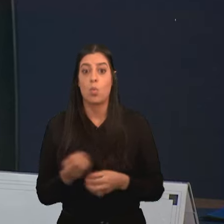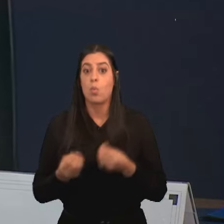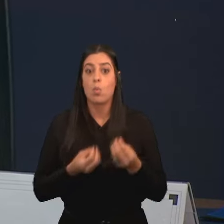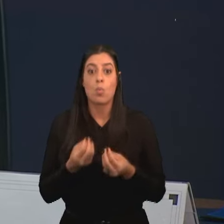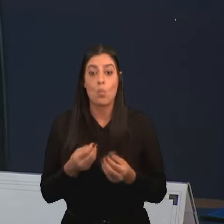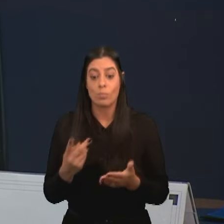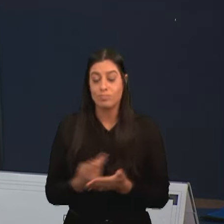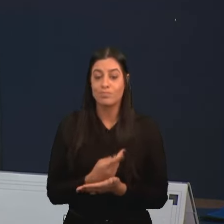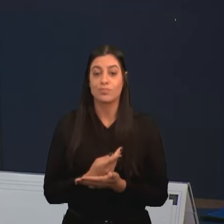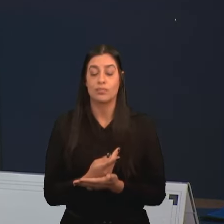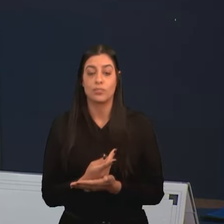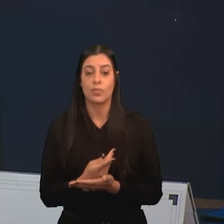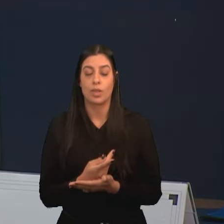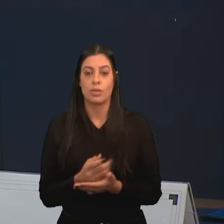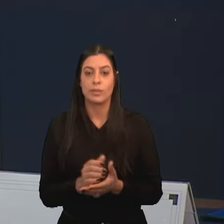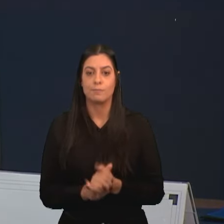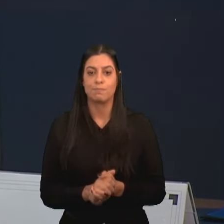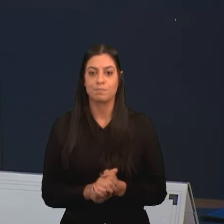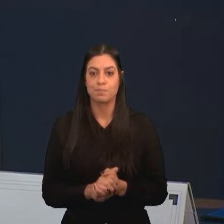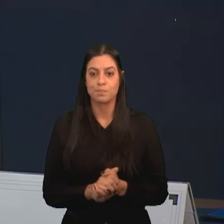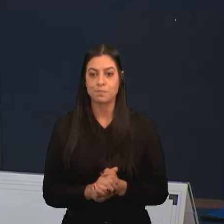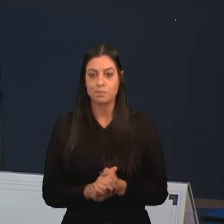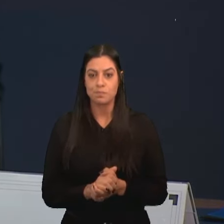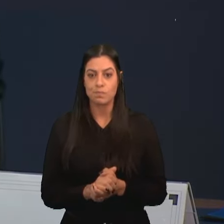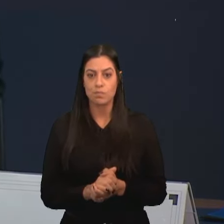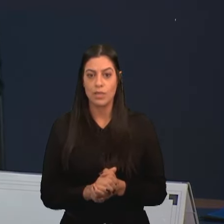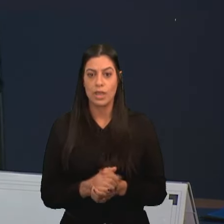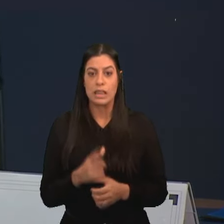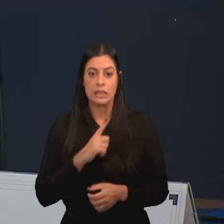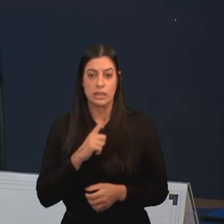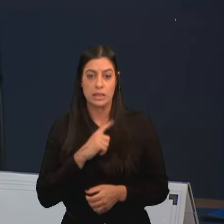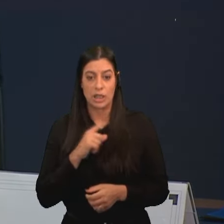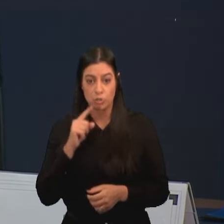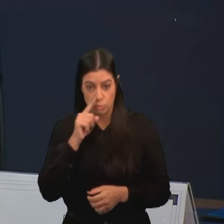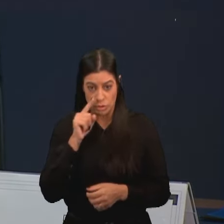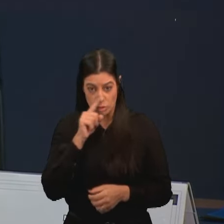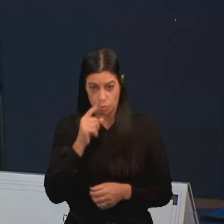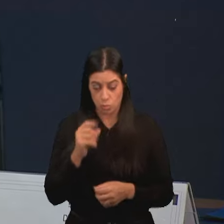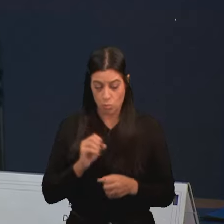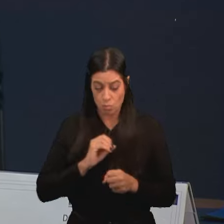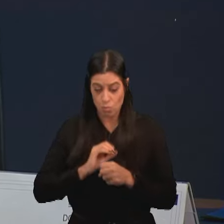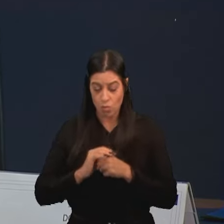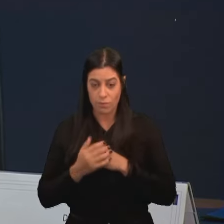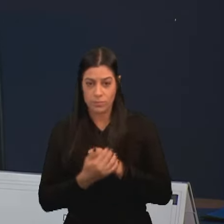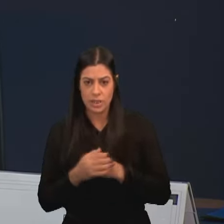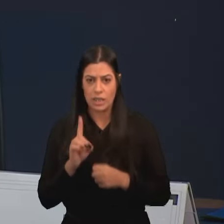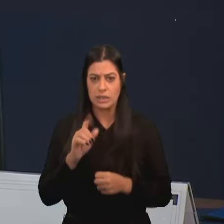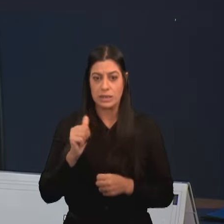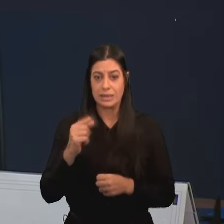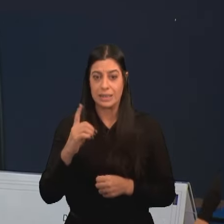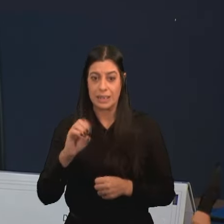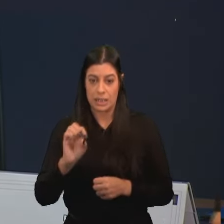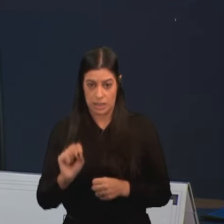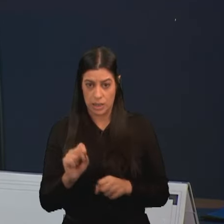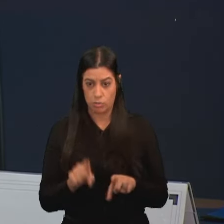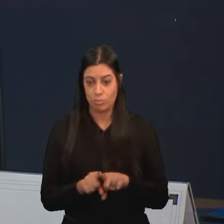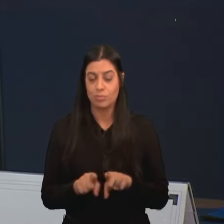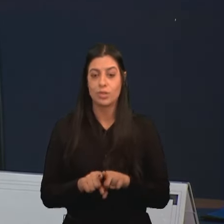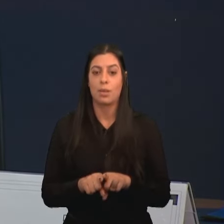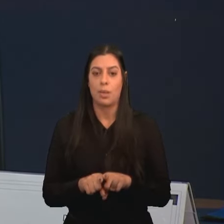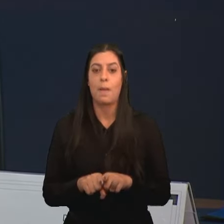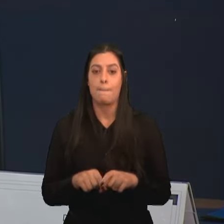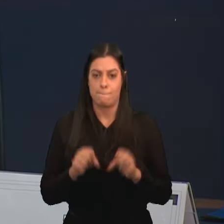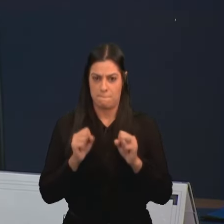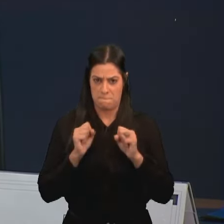consecuencias y cómo se usarán estos datos? Hay un riesgo de la confidencialidad de los datos, de